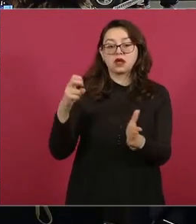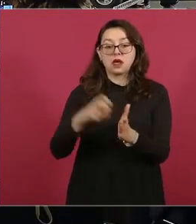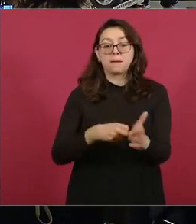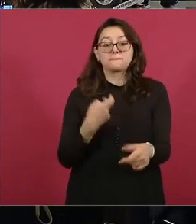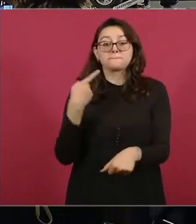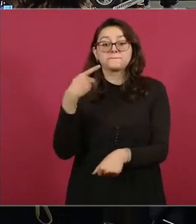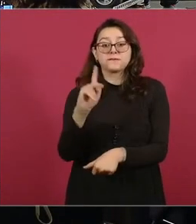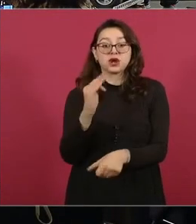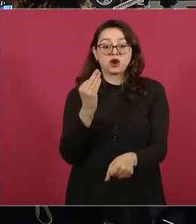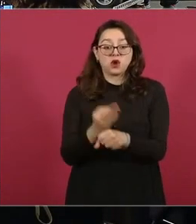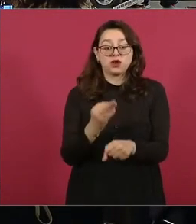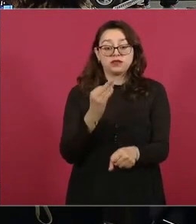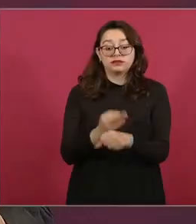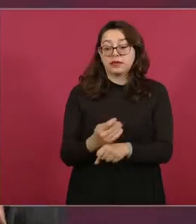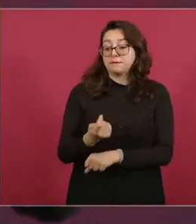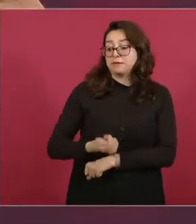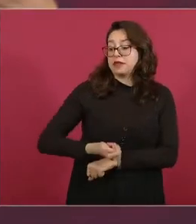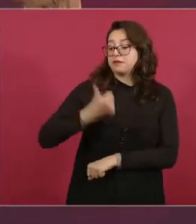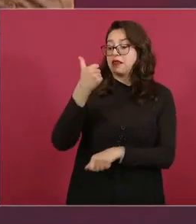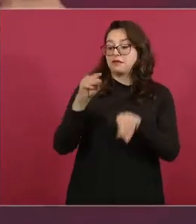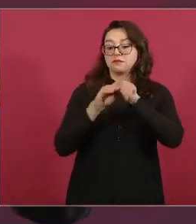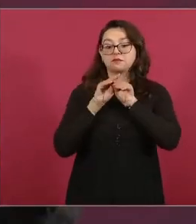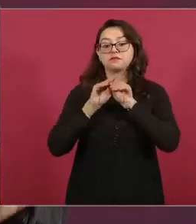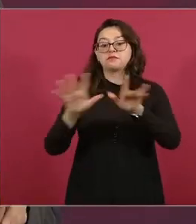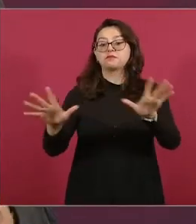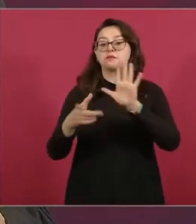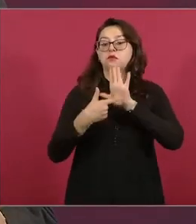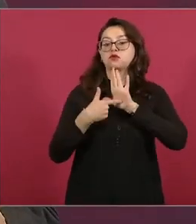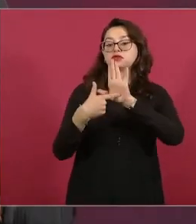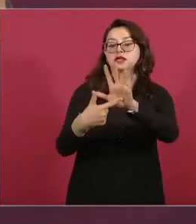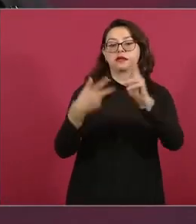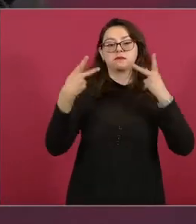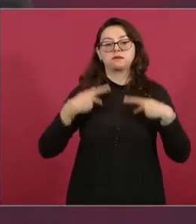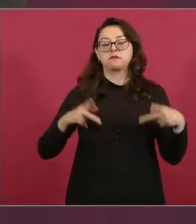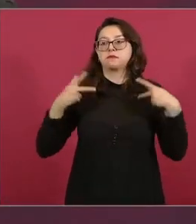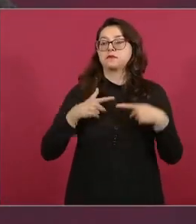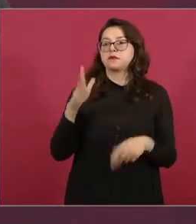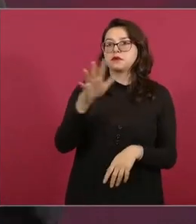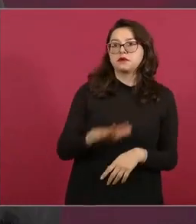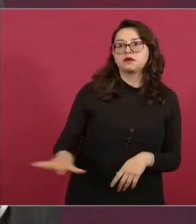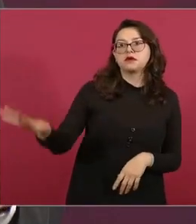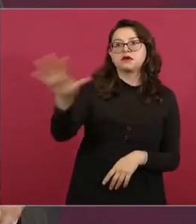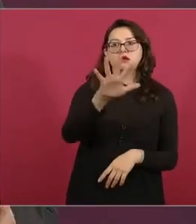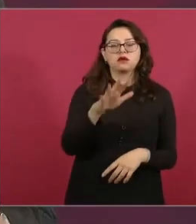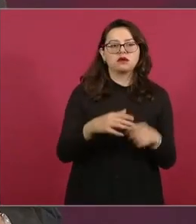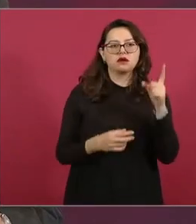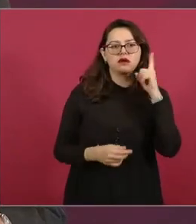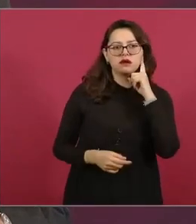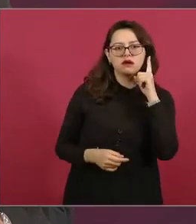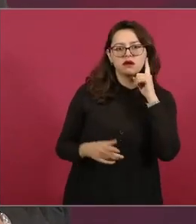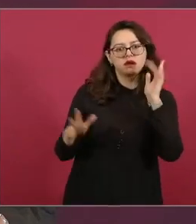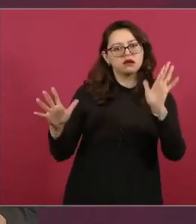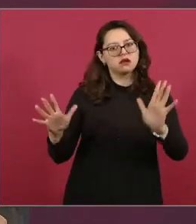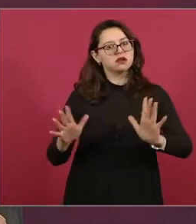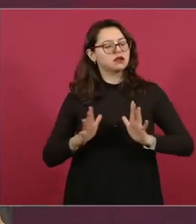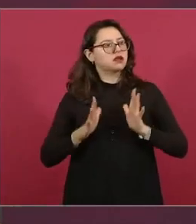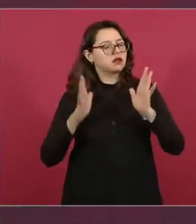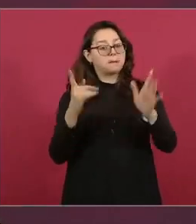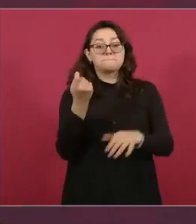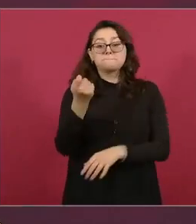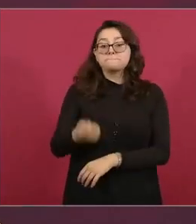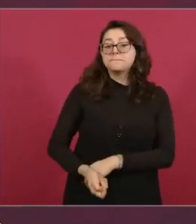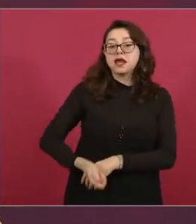ventila y se conoce, porque quienes nos están viendo, nos están